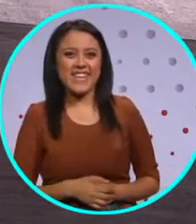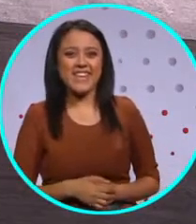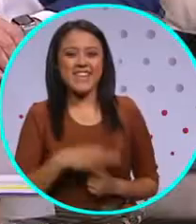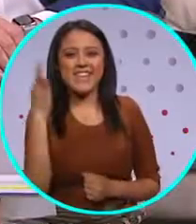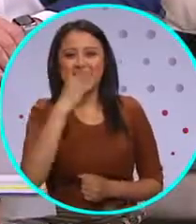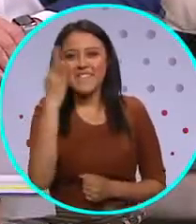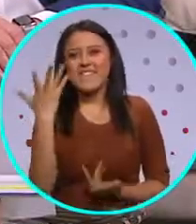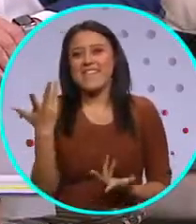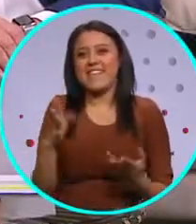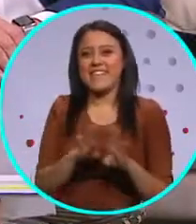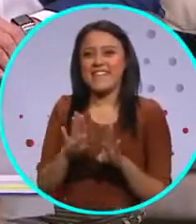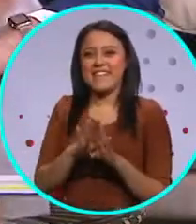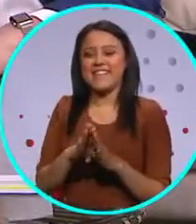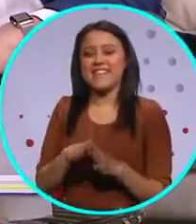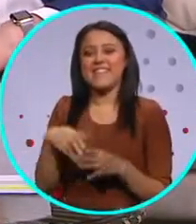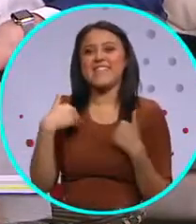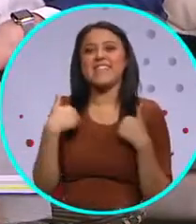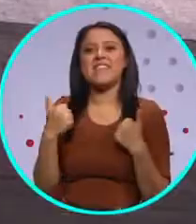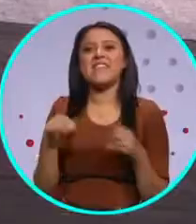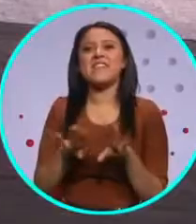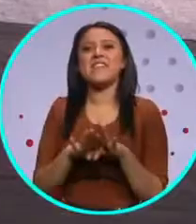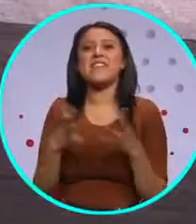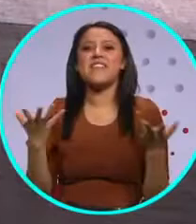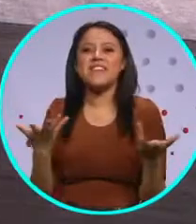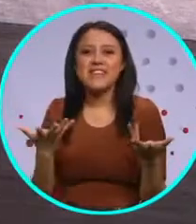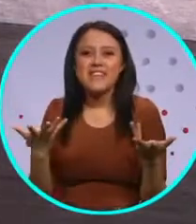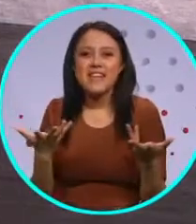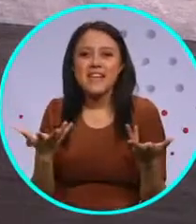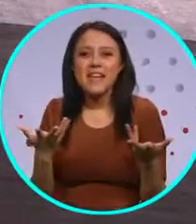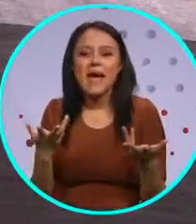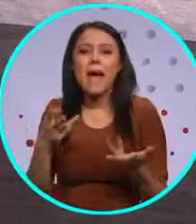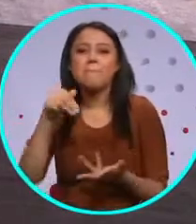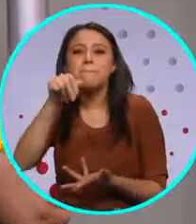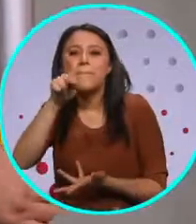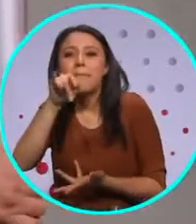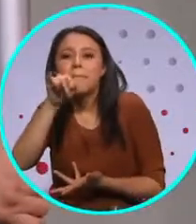que no entiende que quieres que diga que huele a 2